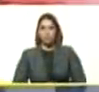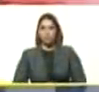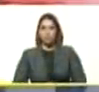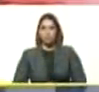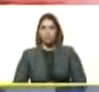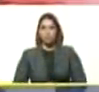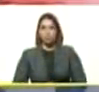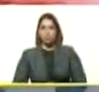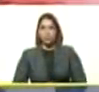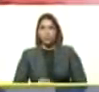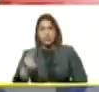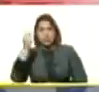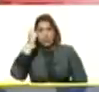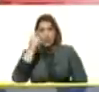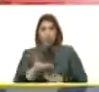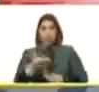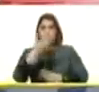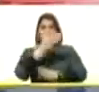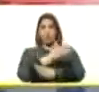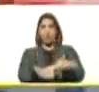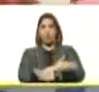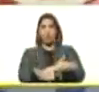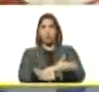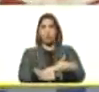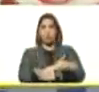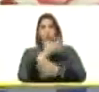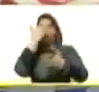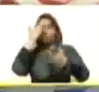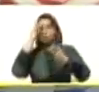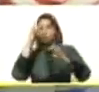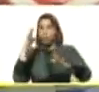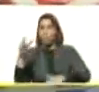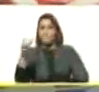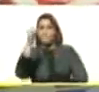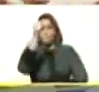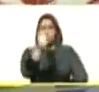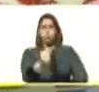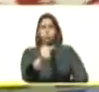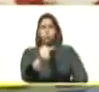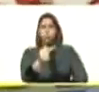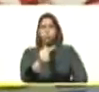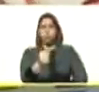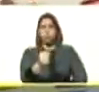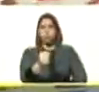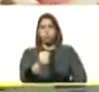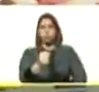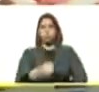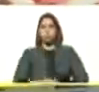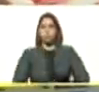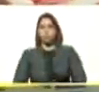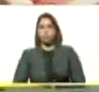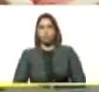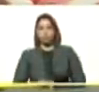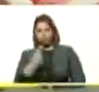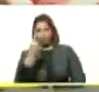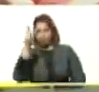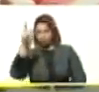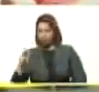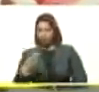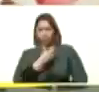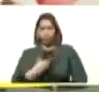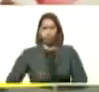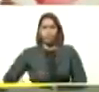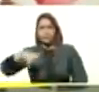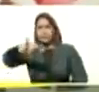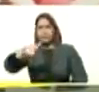días antes que se iba a pretender imponer un presidente títere